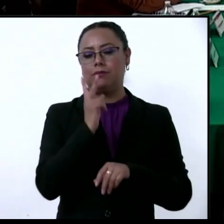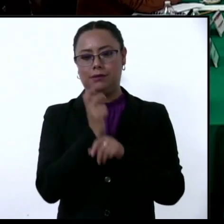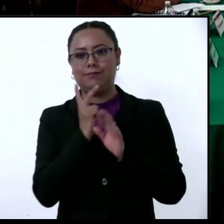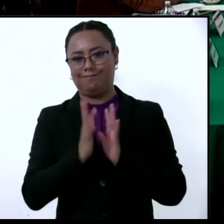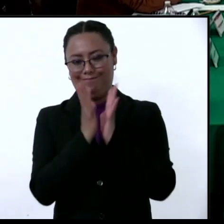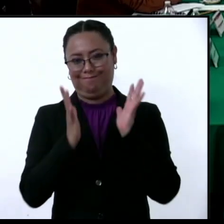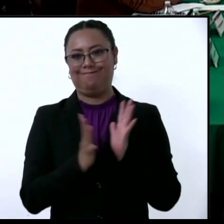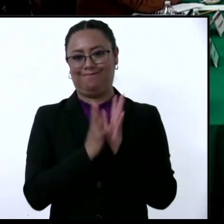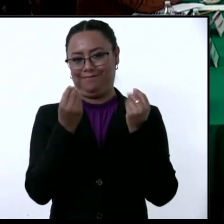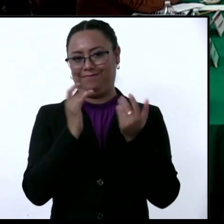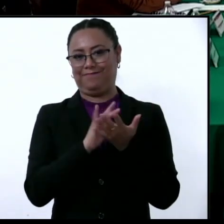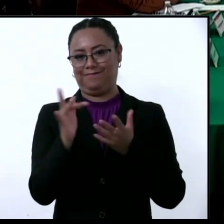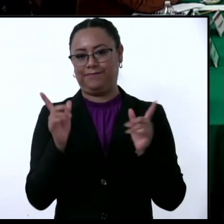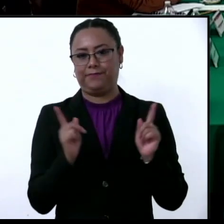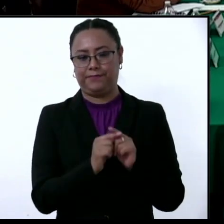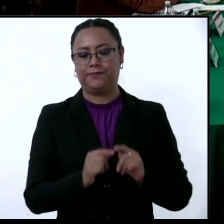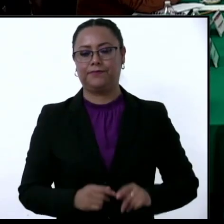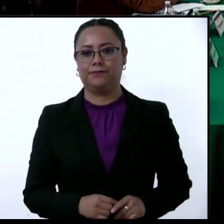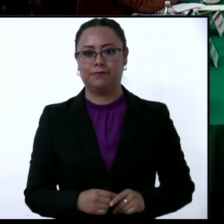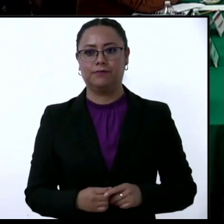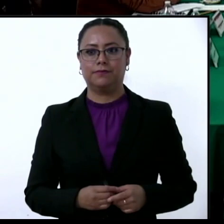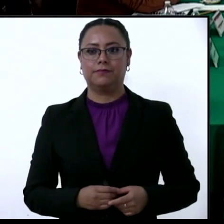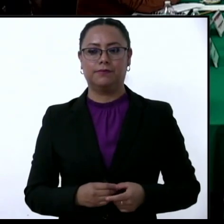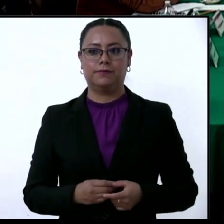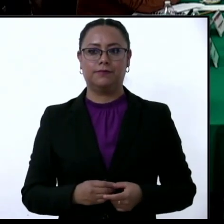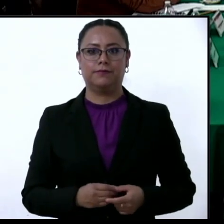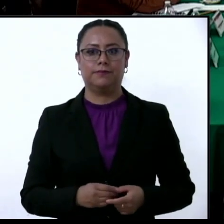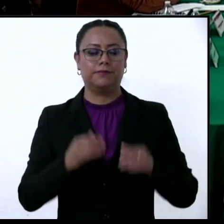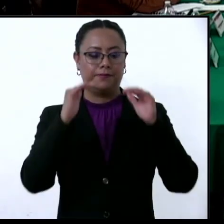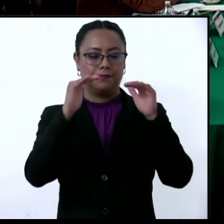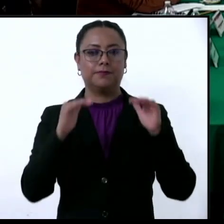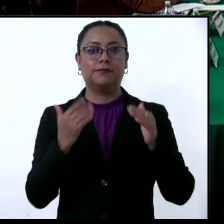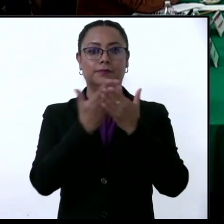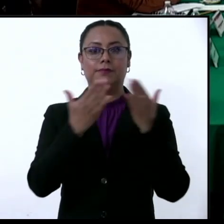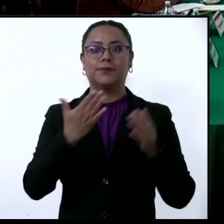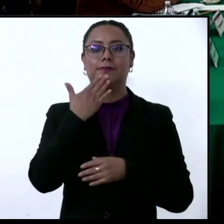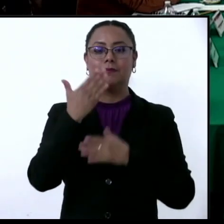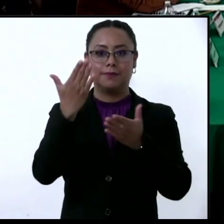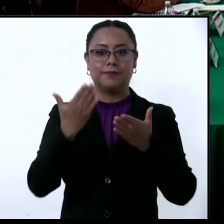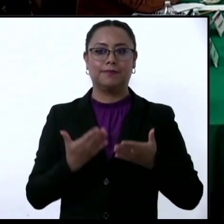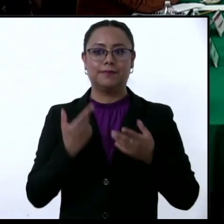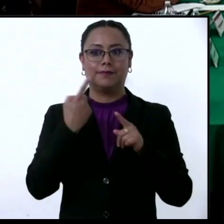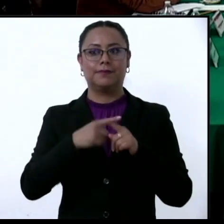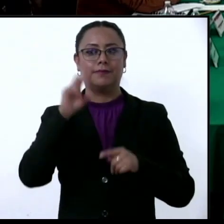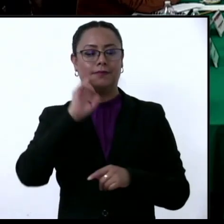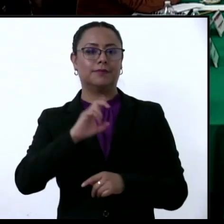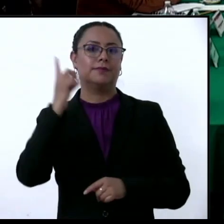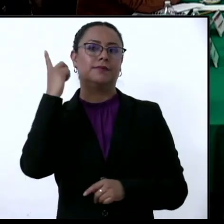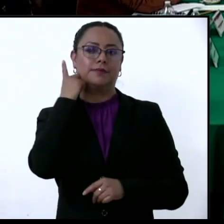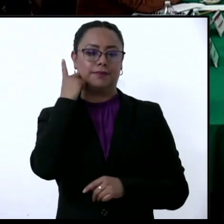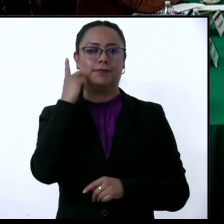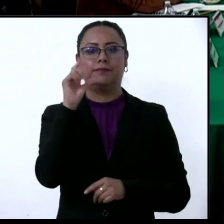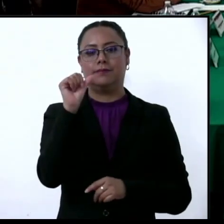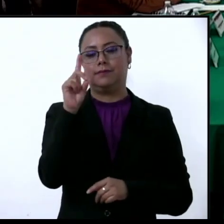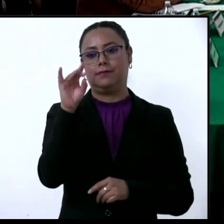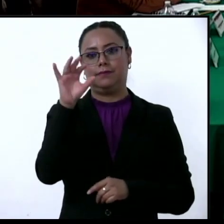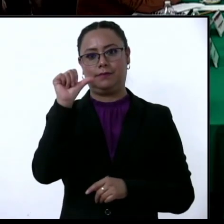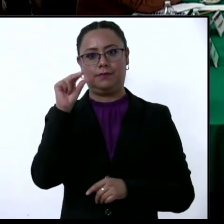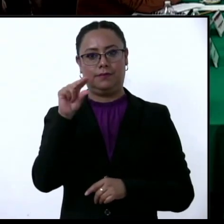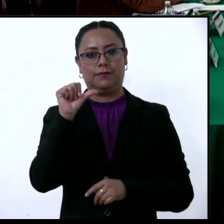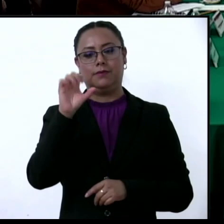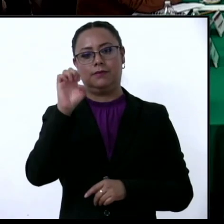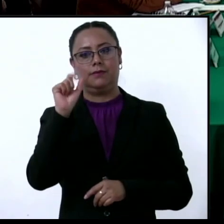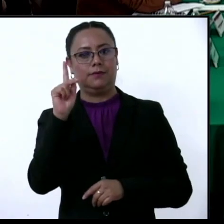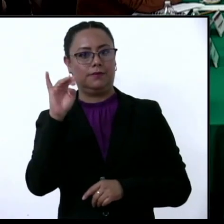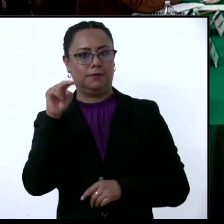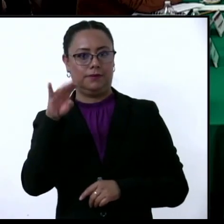Muchas gracias, es Juan, diputada. Le damos también la bienvenida a la diputada Diana María Guadalupe Espinosa de